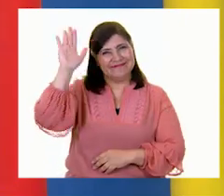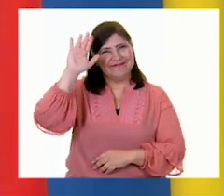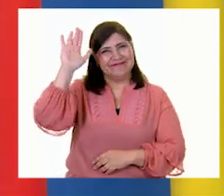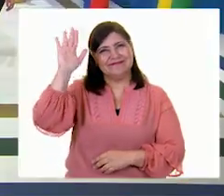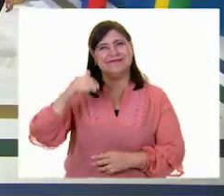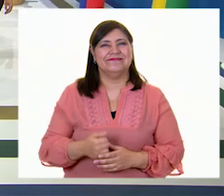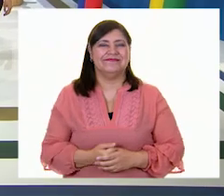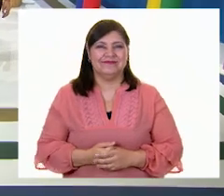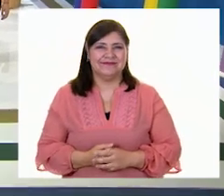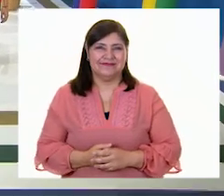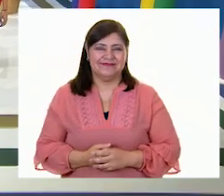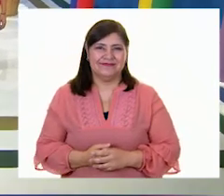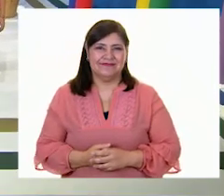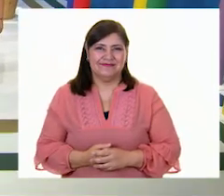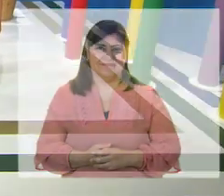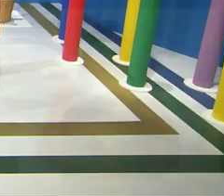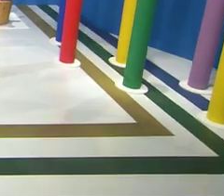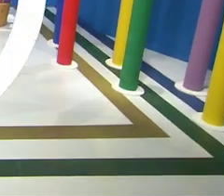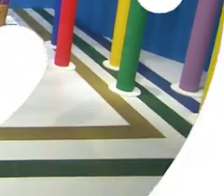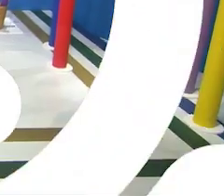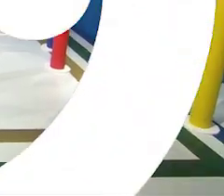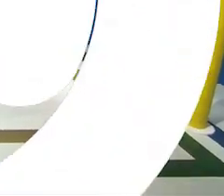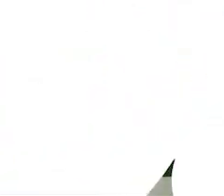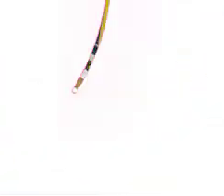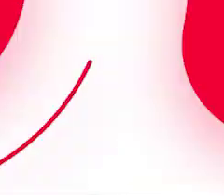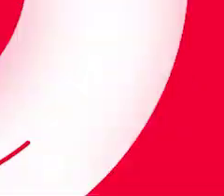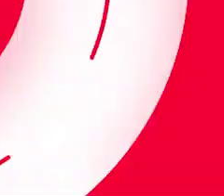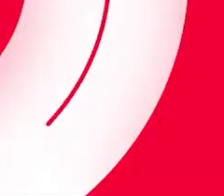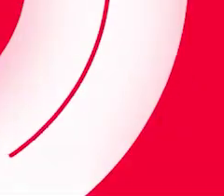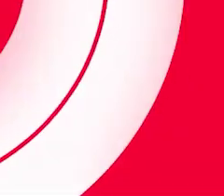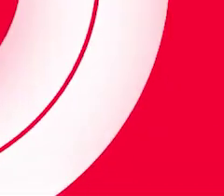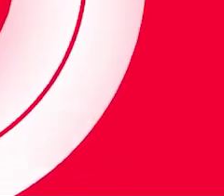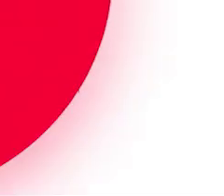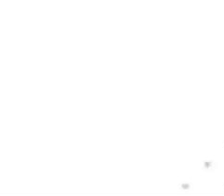próxima. Adiós, adiós.